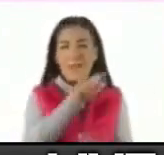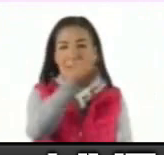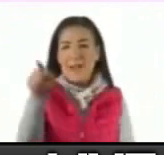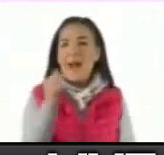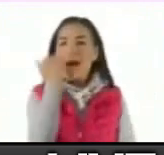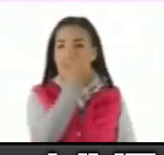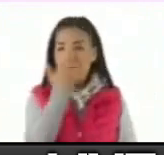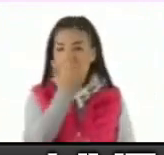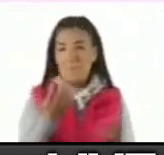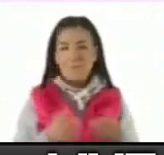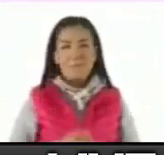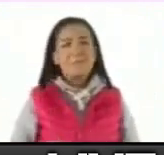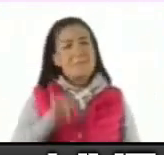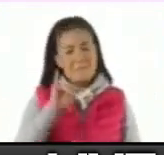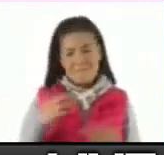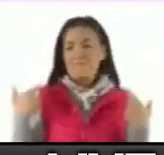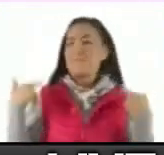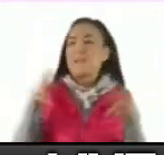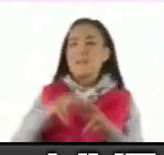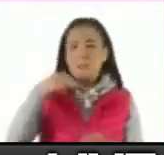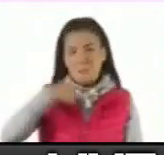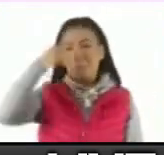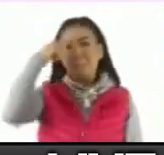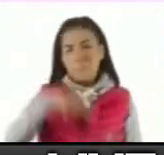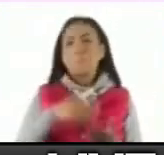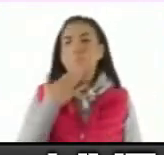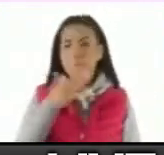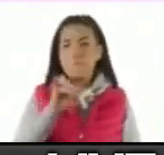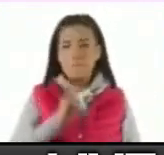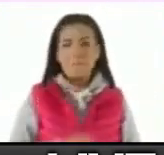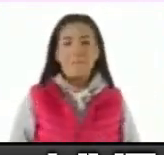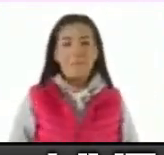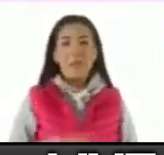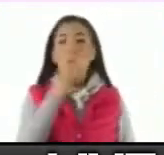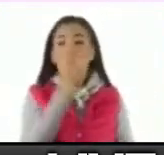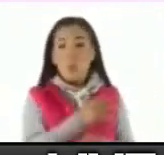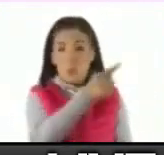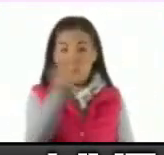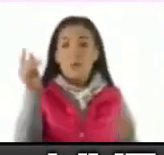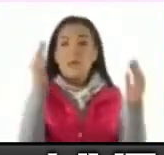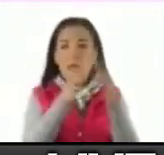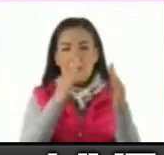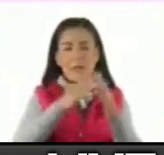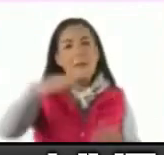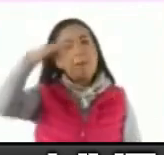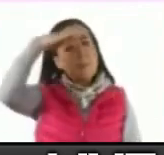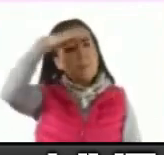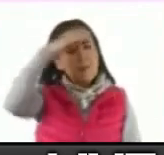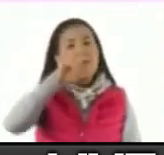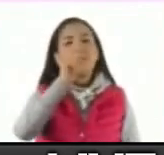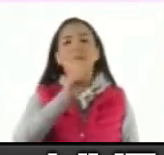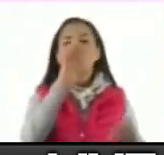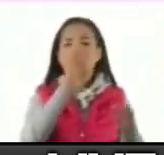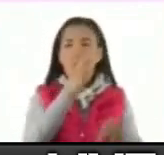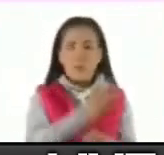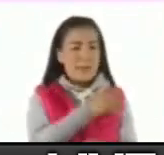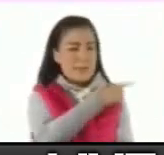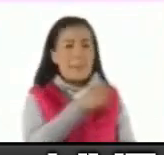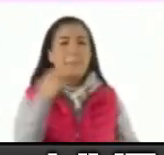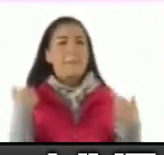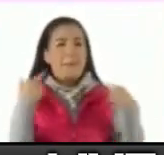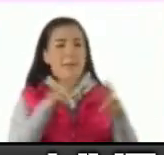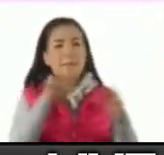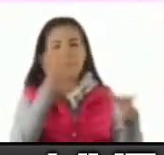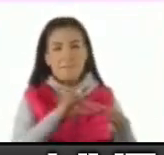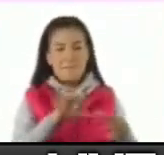alumnos? Sí, maestra, me parece muy bien. En casa, analicen lo que les dirá mi compañera.